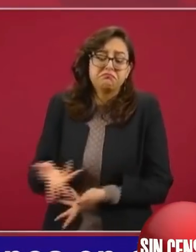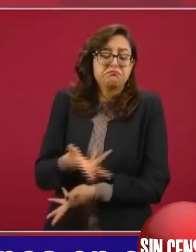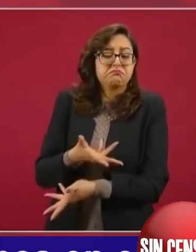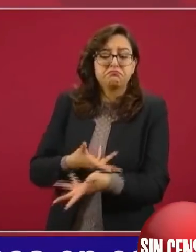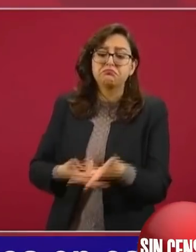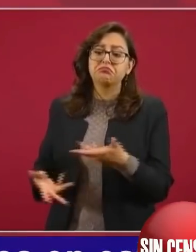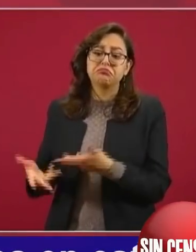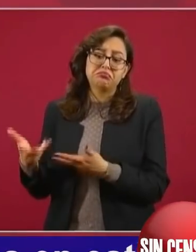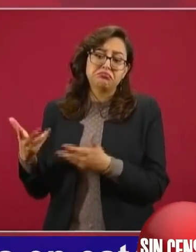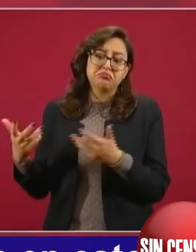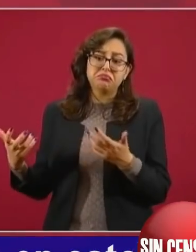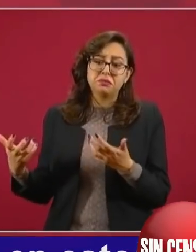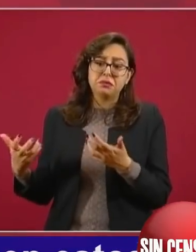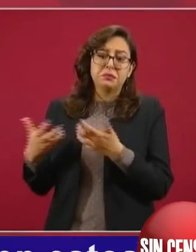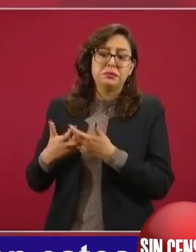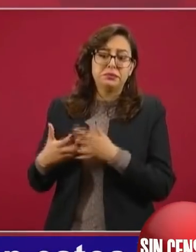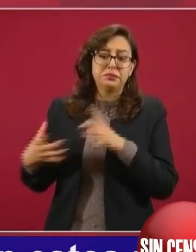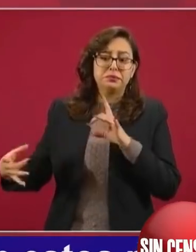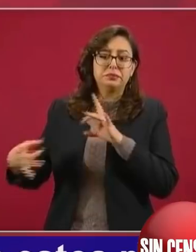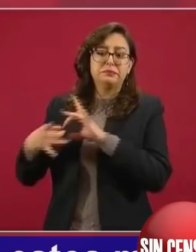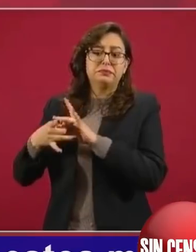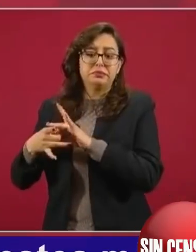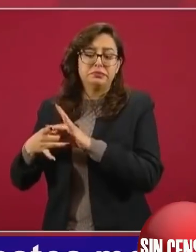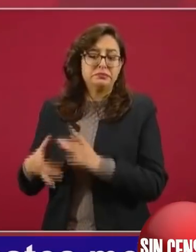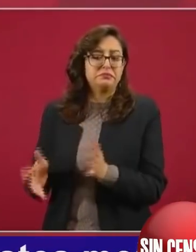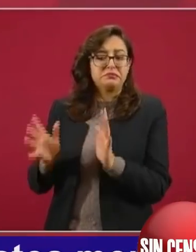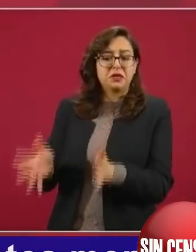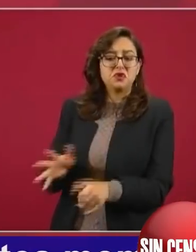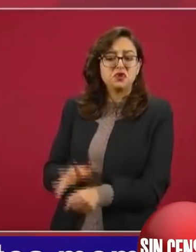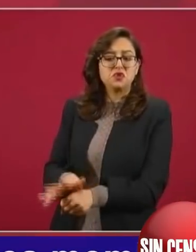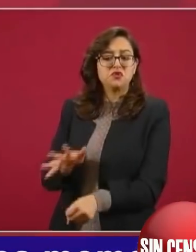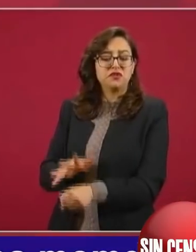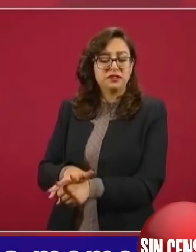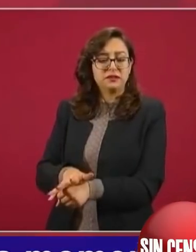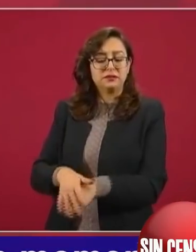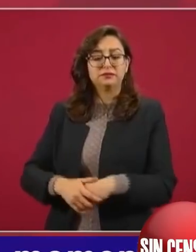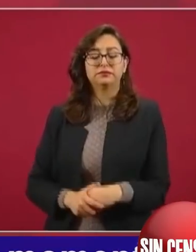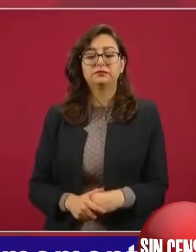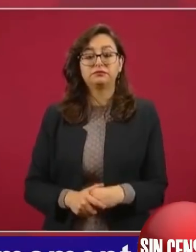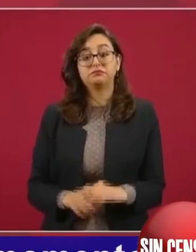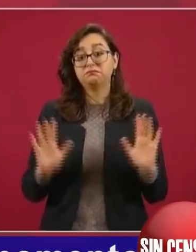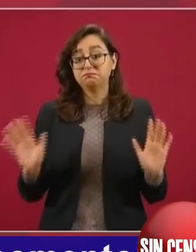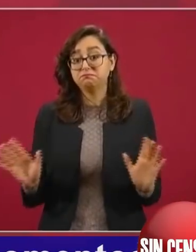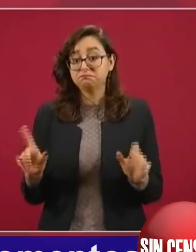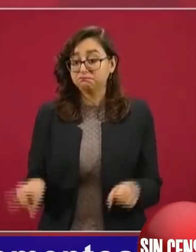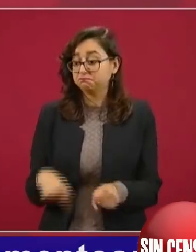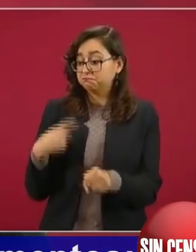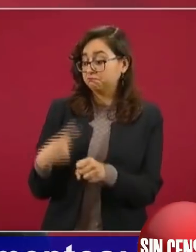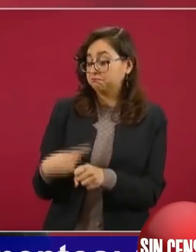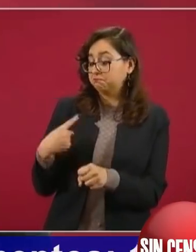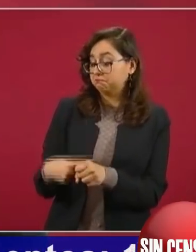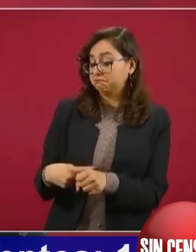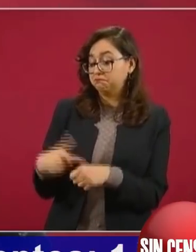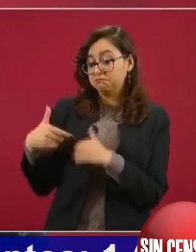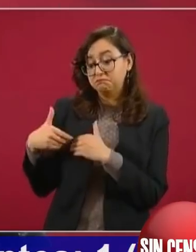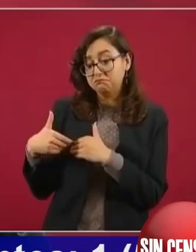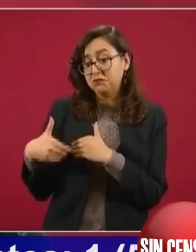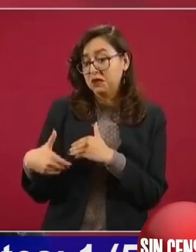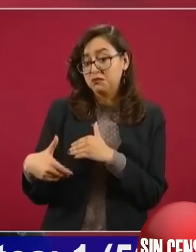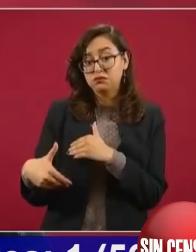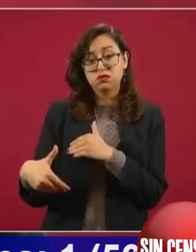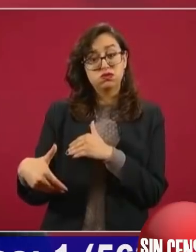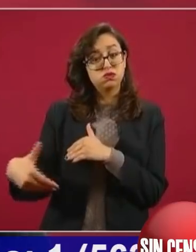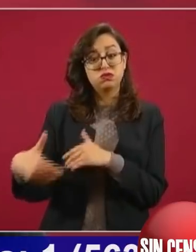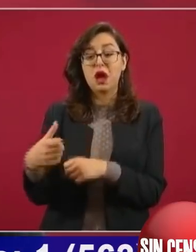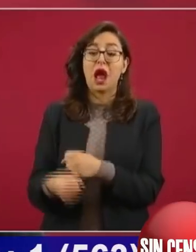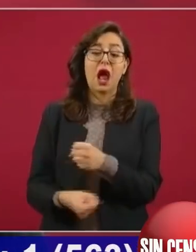otros mecanismos de resistencia. Y al final, la enfermedad permanece por décadas o quizá por cientos de